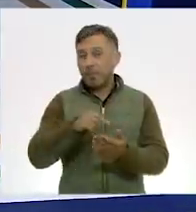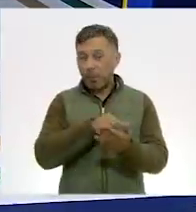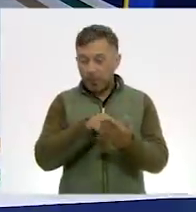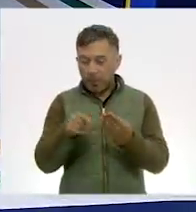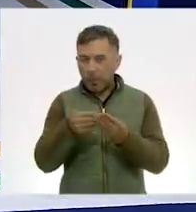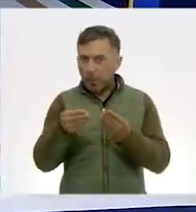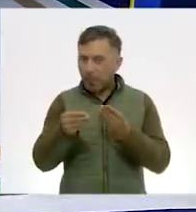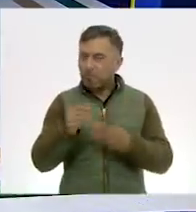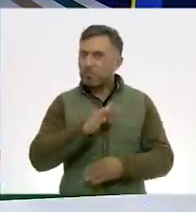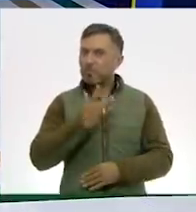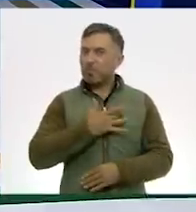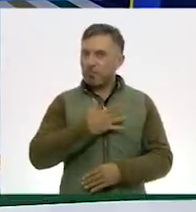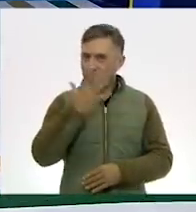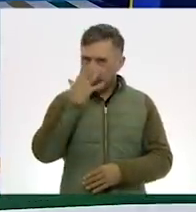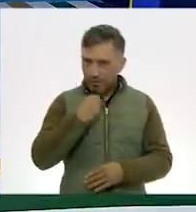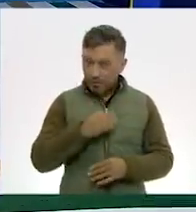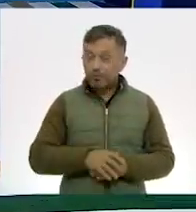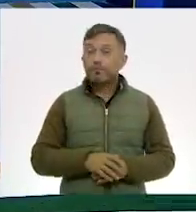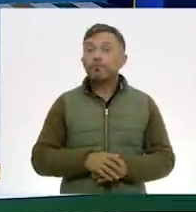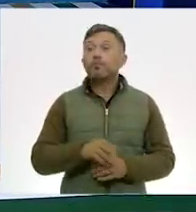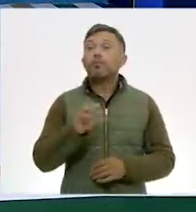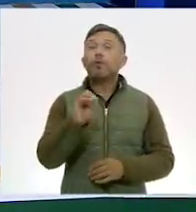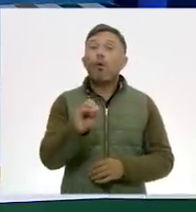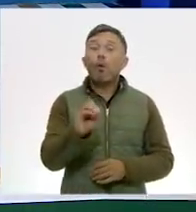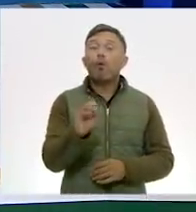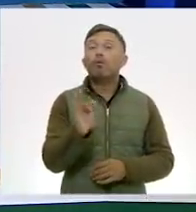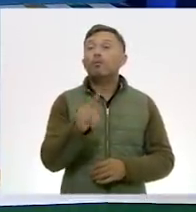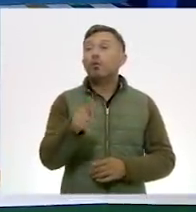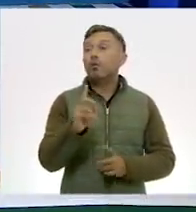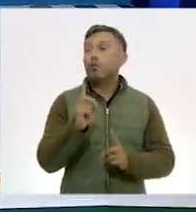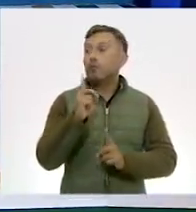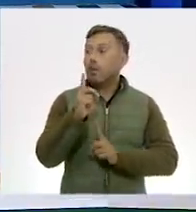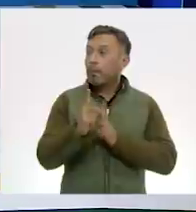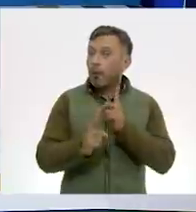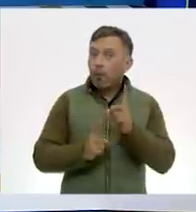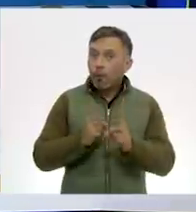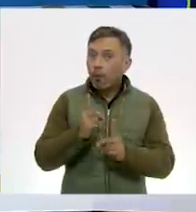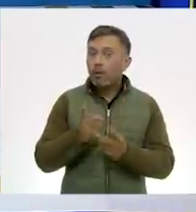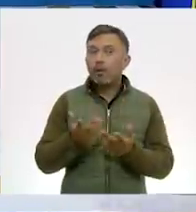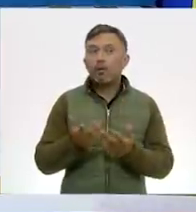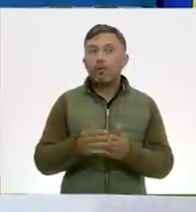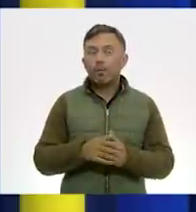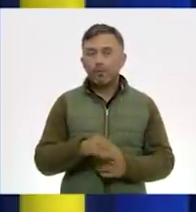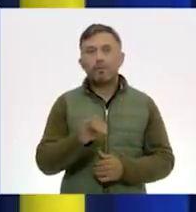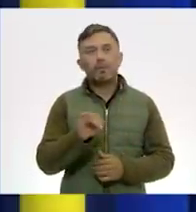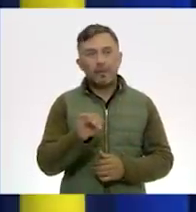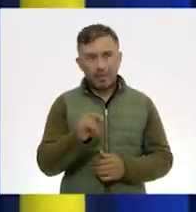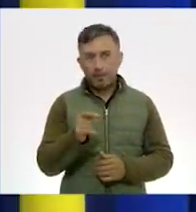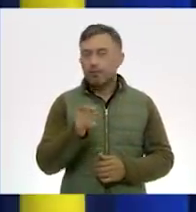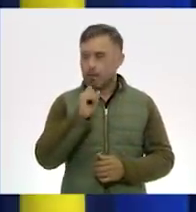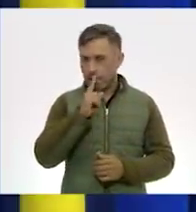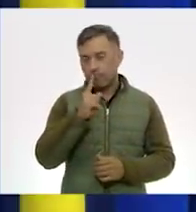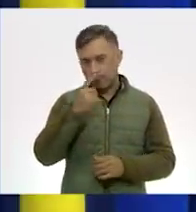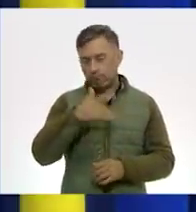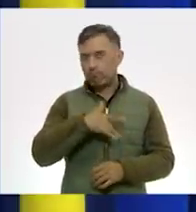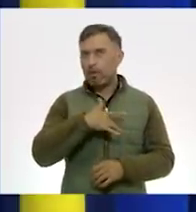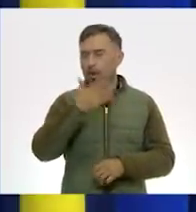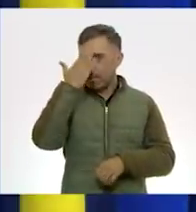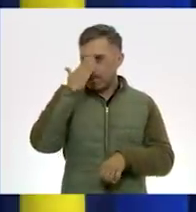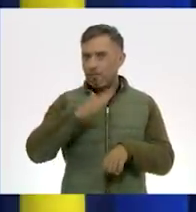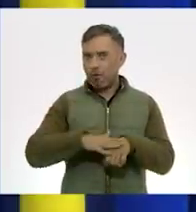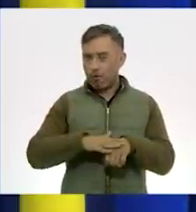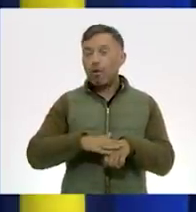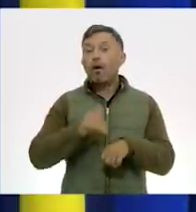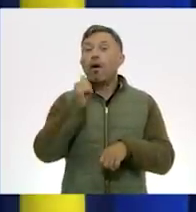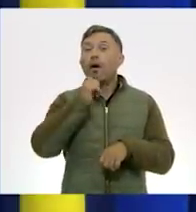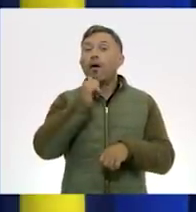cuando practicas algún deporte y tienes un torneo. Así es, y también guardamos memoria de eso, porque por lo general nos acompañan